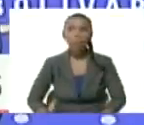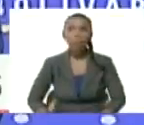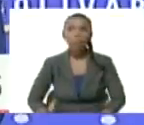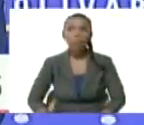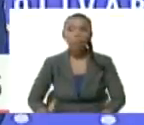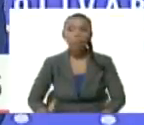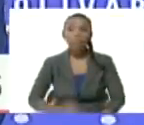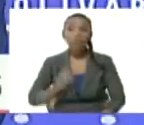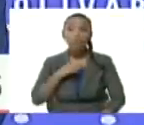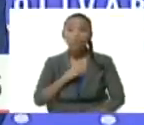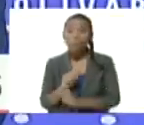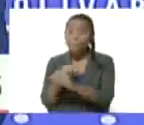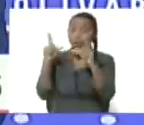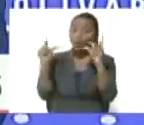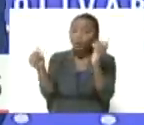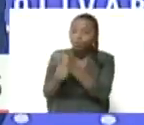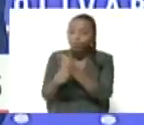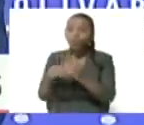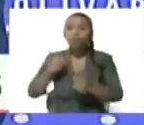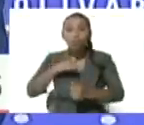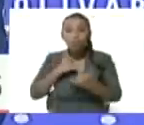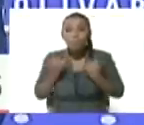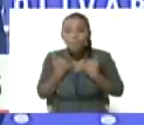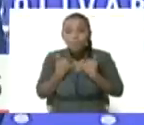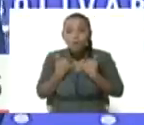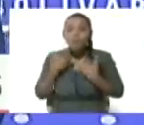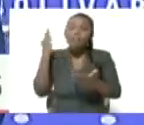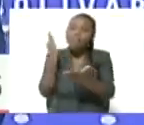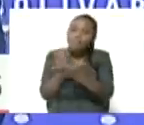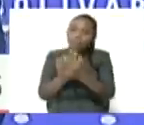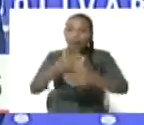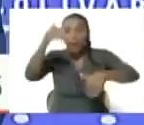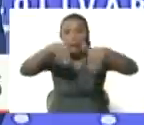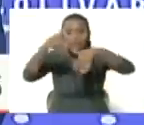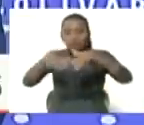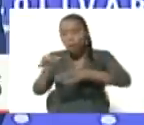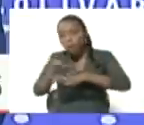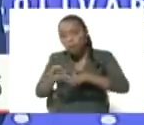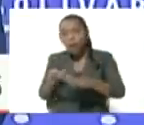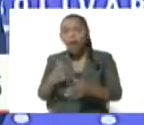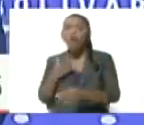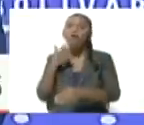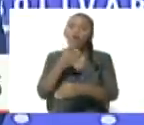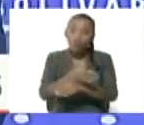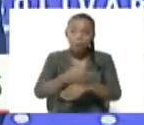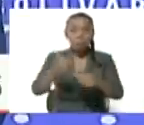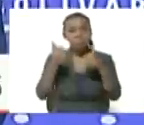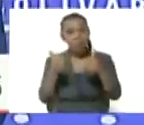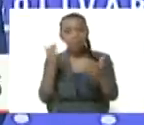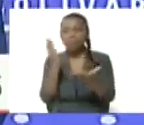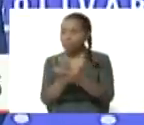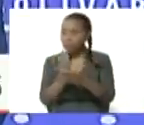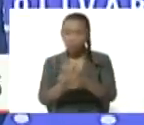Tenemos que descubrir, a nosotros siempre en las elecciones municipales nos va muy bien.